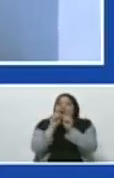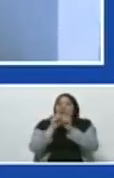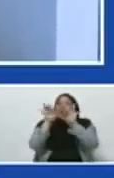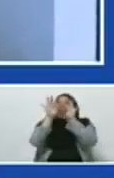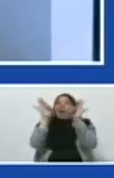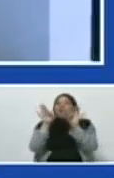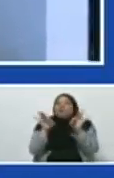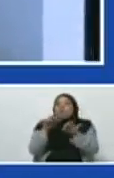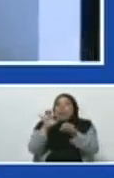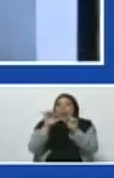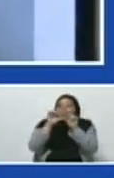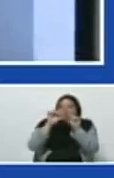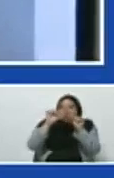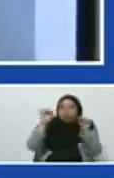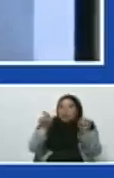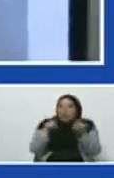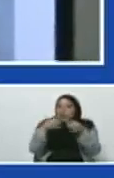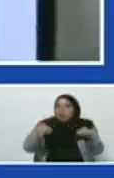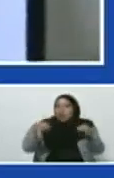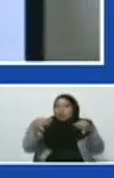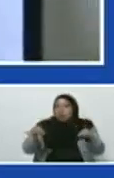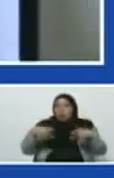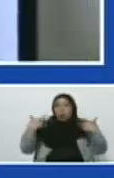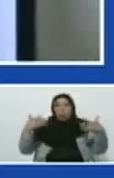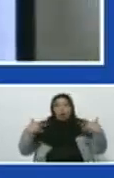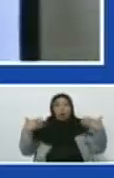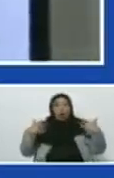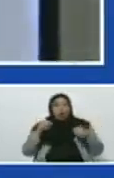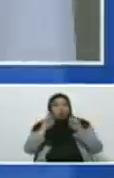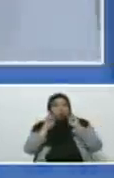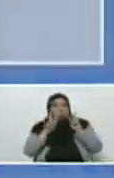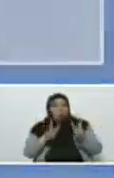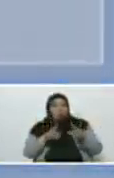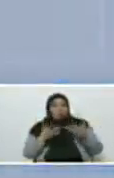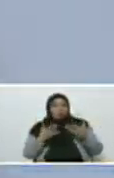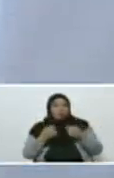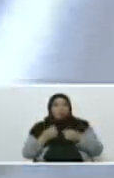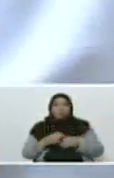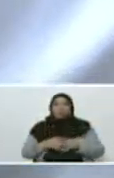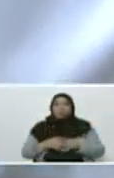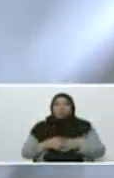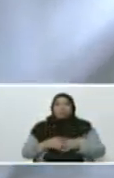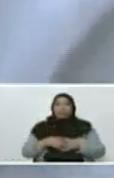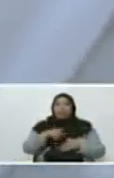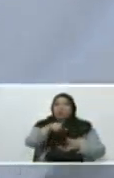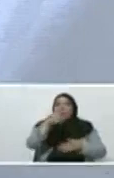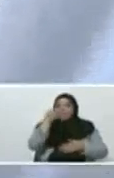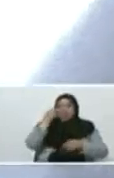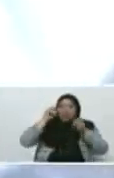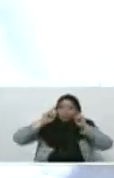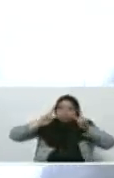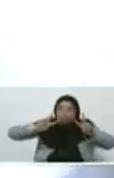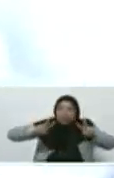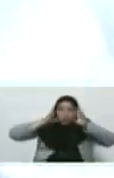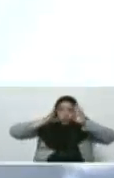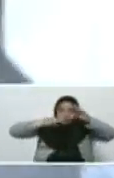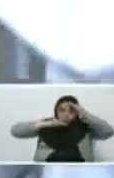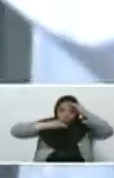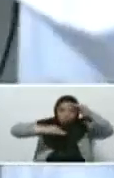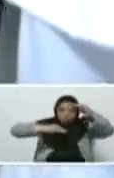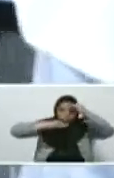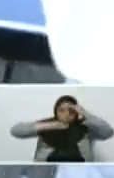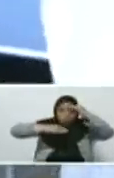deben de tener. Correcto, una alegría para ahora, ustedes. Ahora, usted puede ver aquí, esto es una célula, esto es una